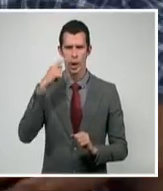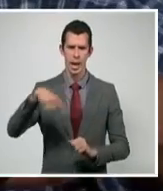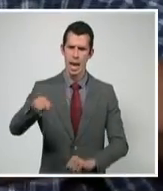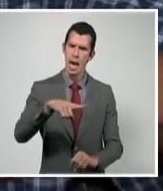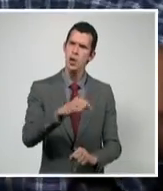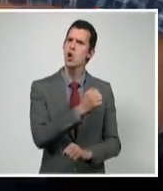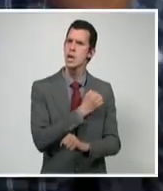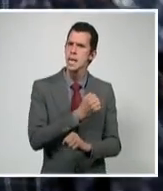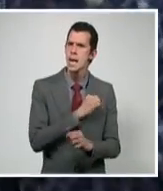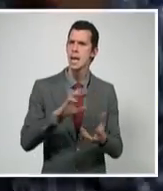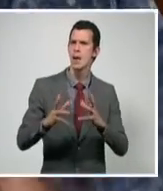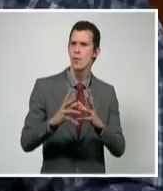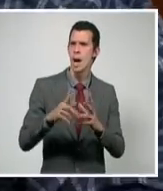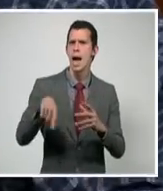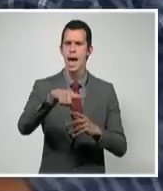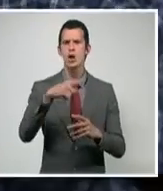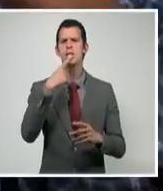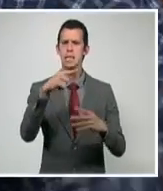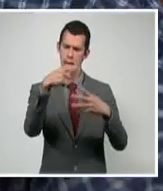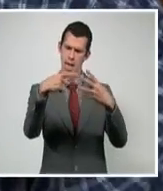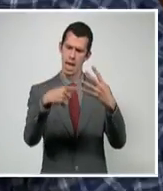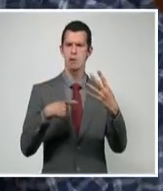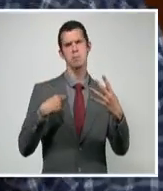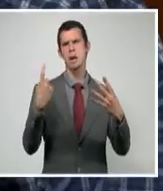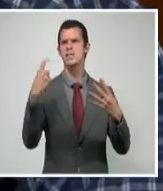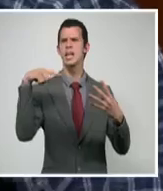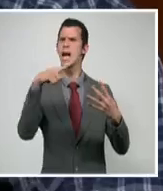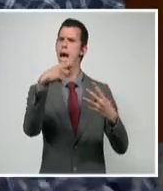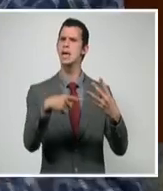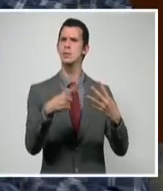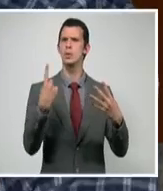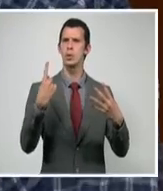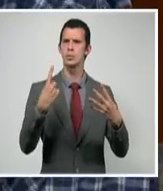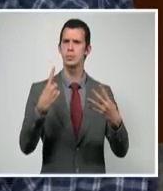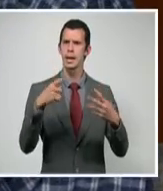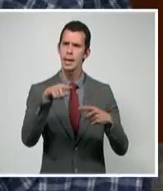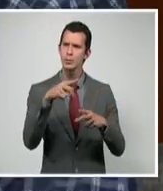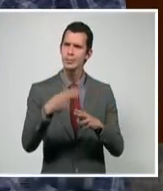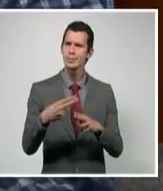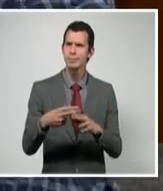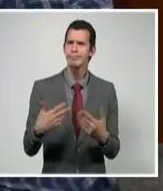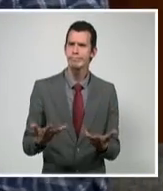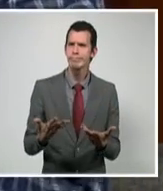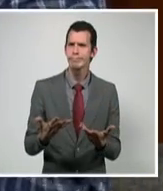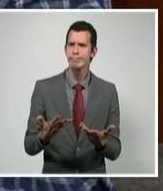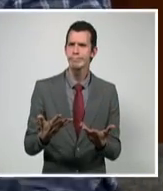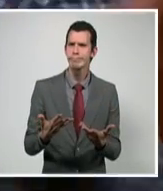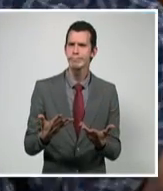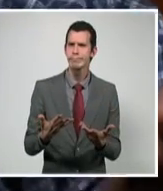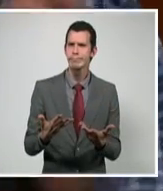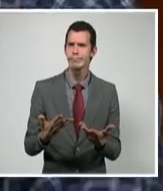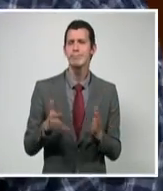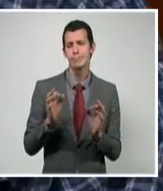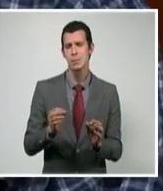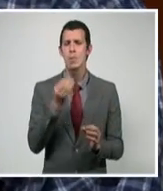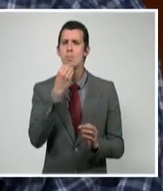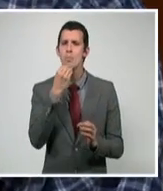politizados, a la larga contrarrevolucionarios o a la corta, a la mediana y a la larga contrarrevolucionarios, le sirven de